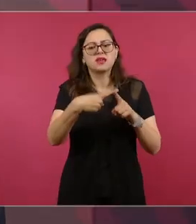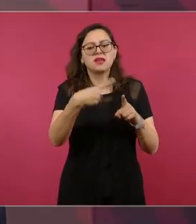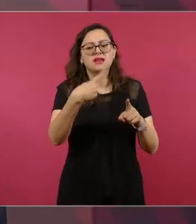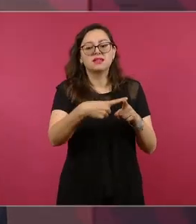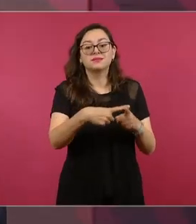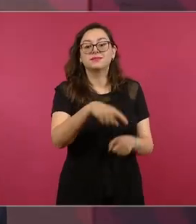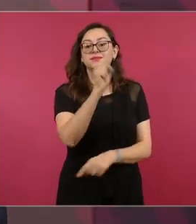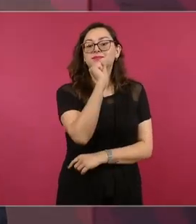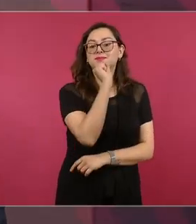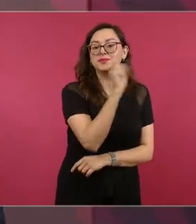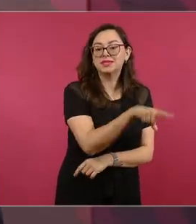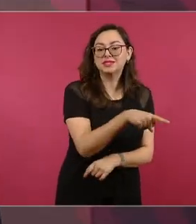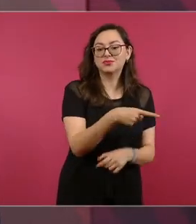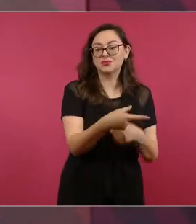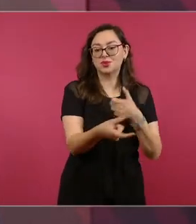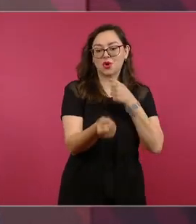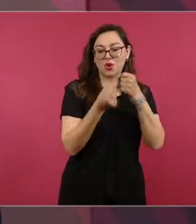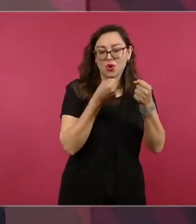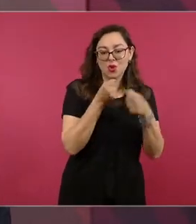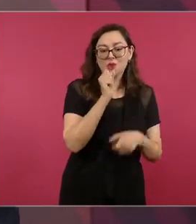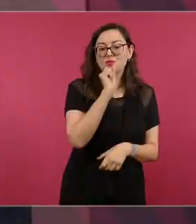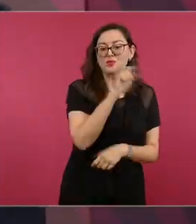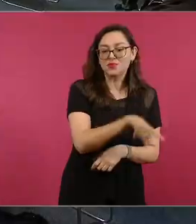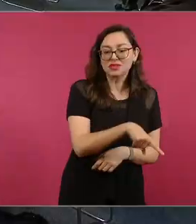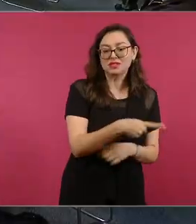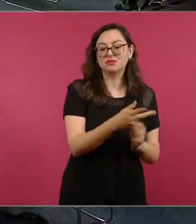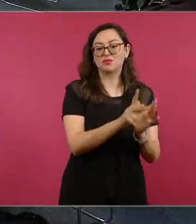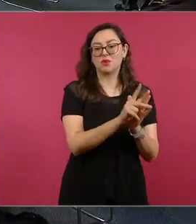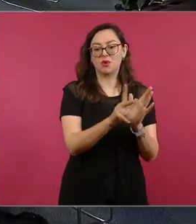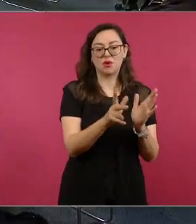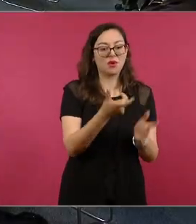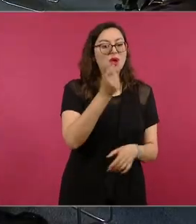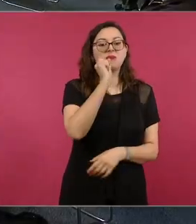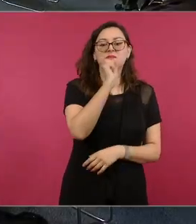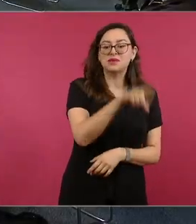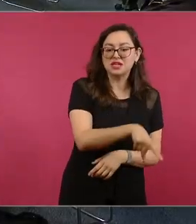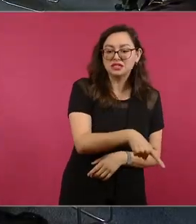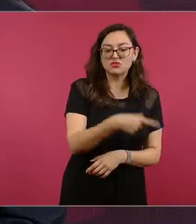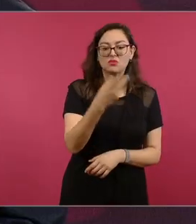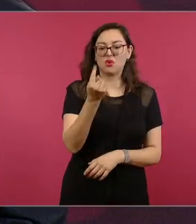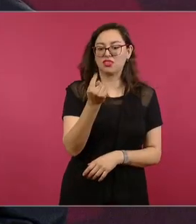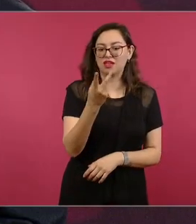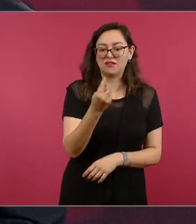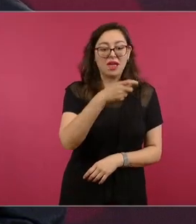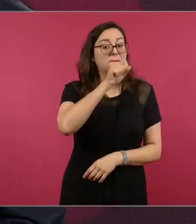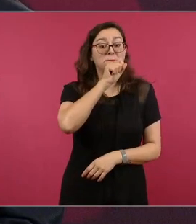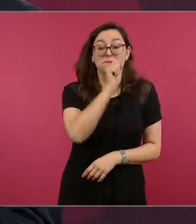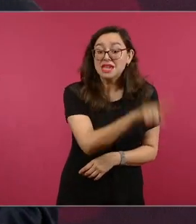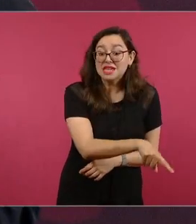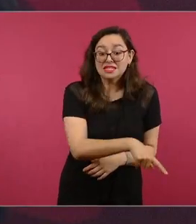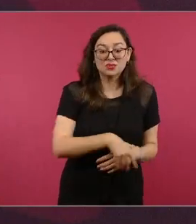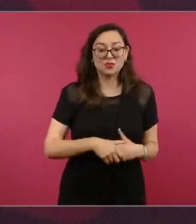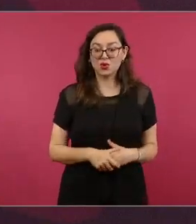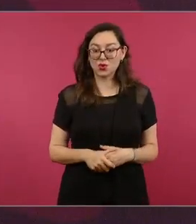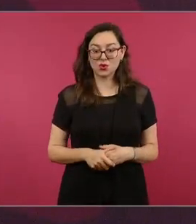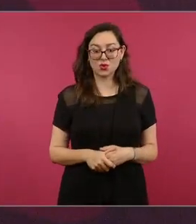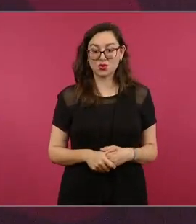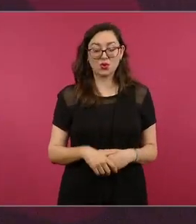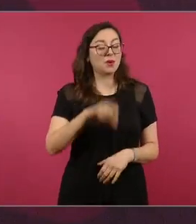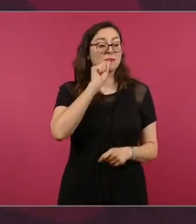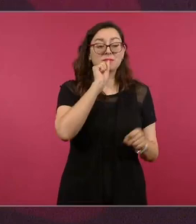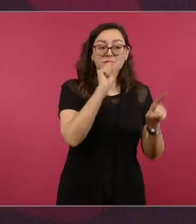no más que no lo voy a hacer aquí repite y repite y repite los mismos del